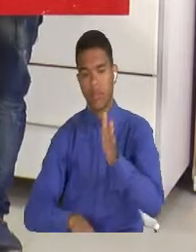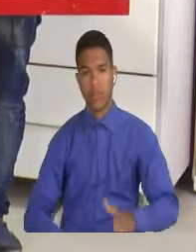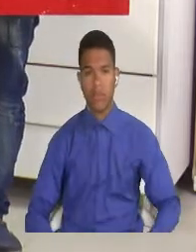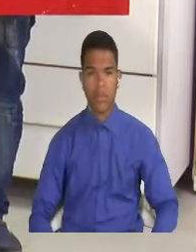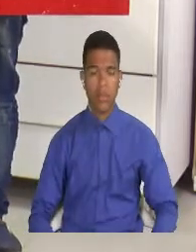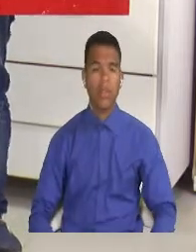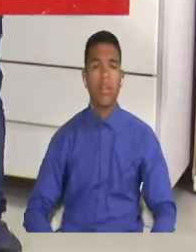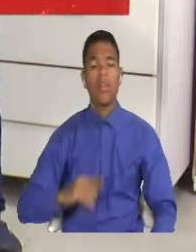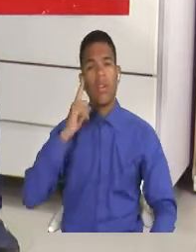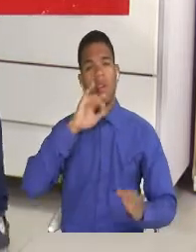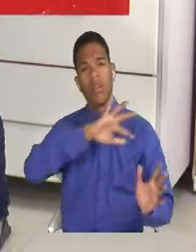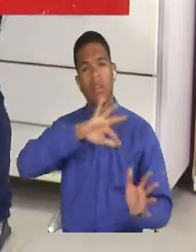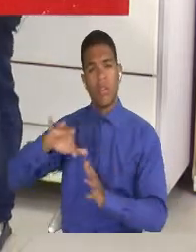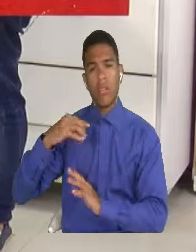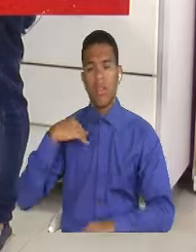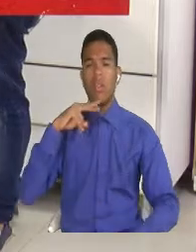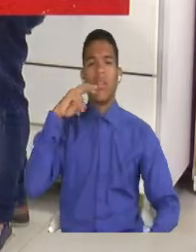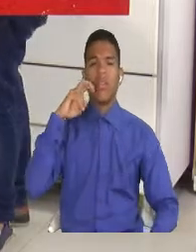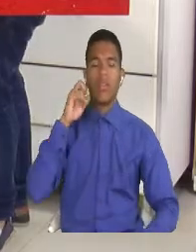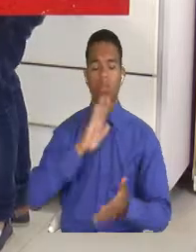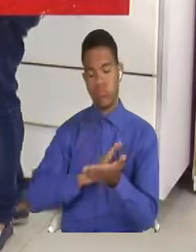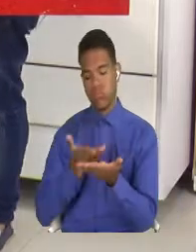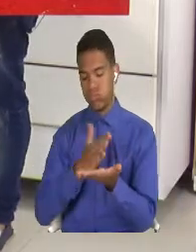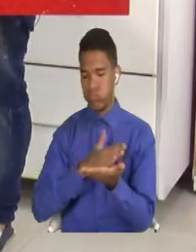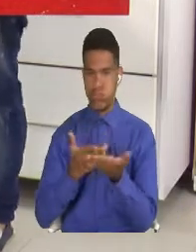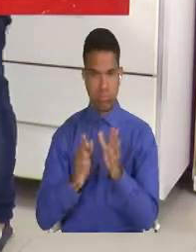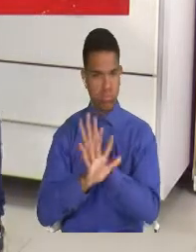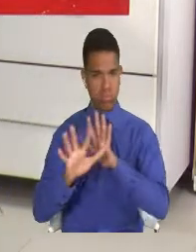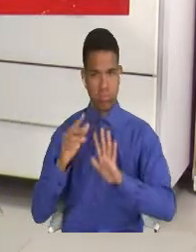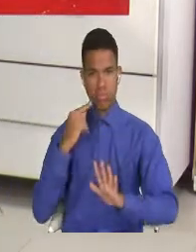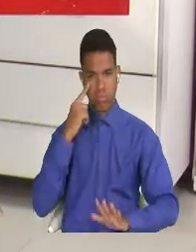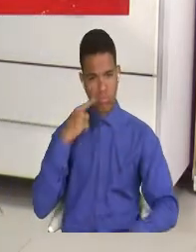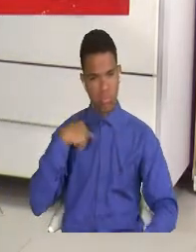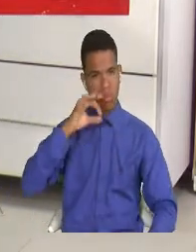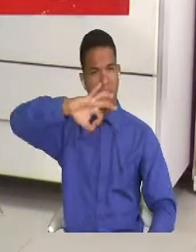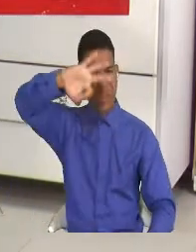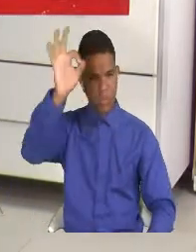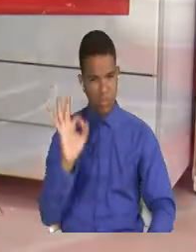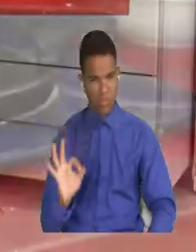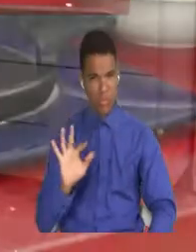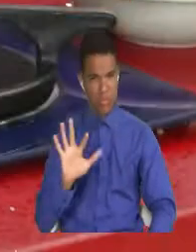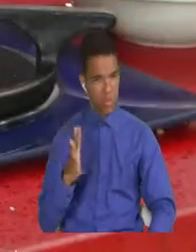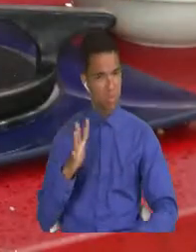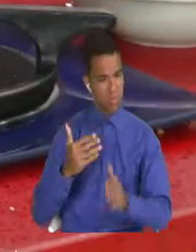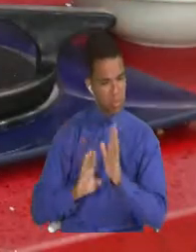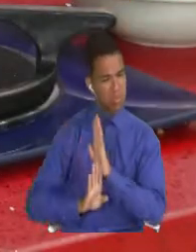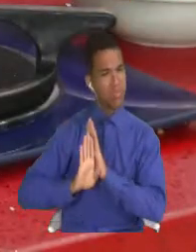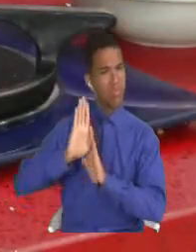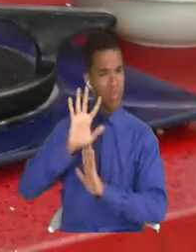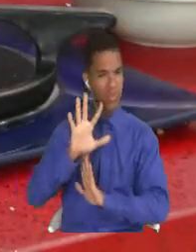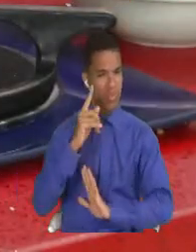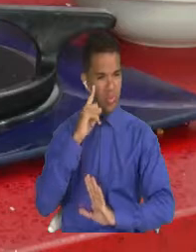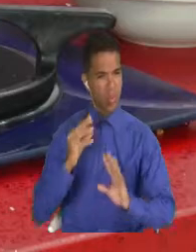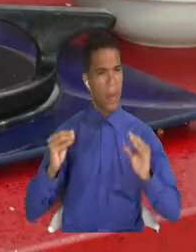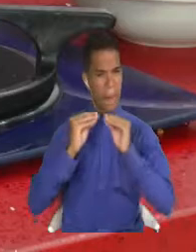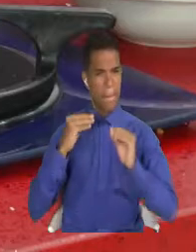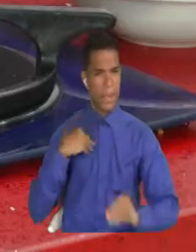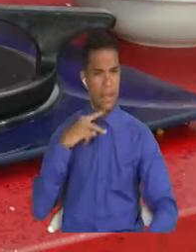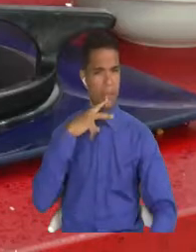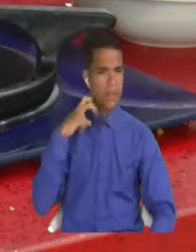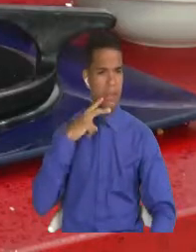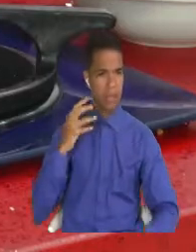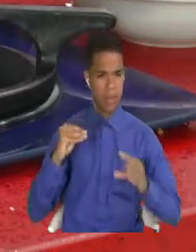proceso de nuestra carne. Ya está cierto porcentaje adelantado. Yo voy a mirar nuestra carne cómo está. Voy a dejarla que dore un poco más. ¿Sí?